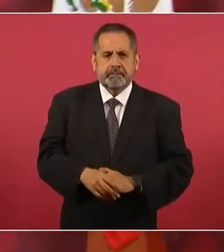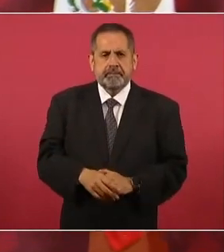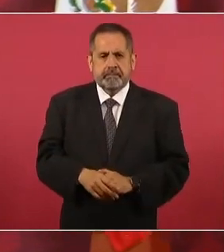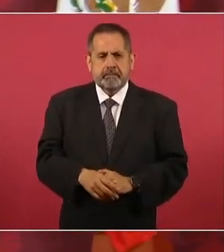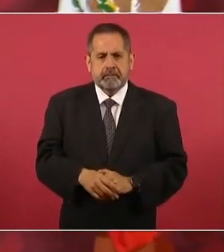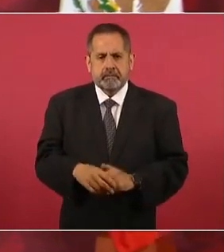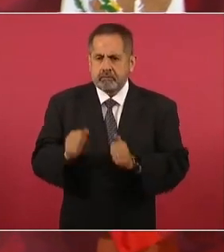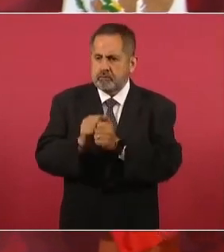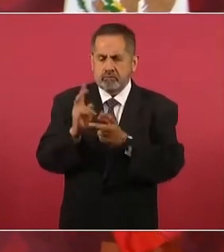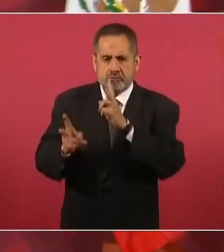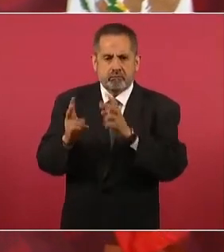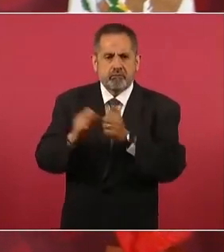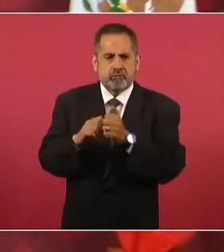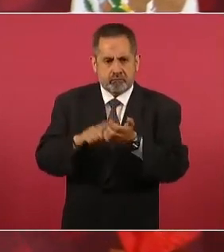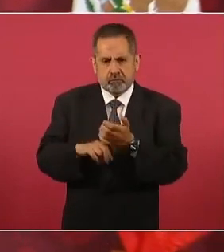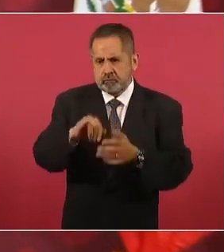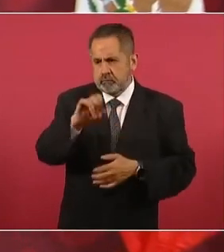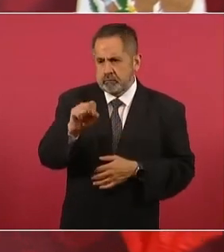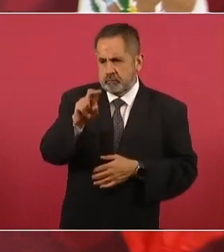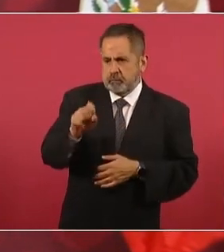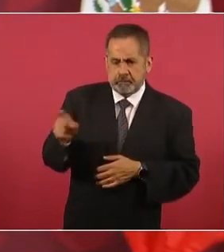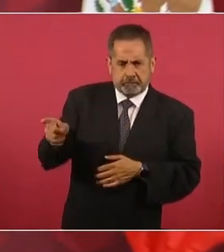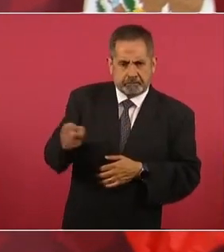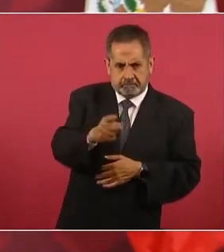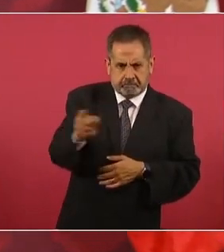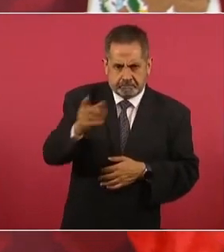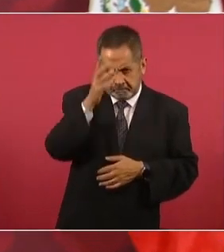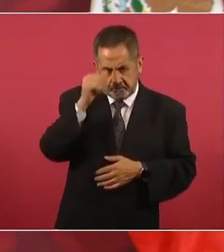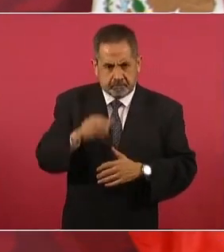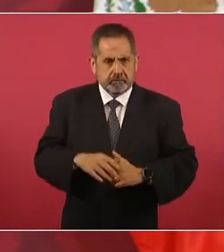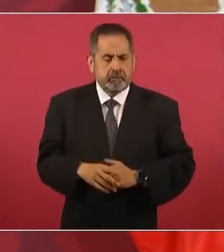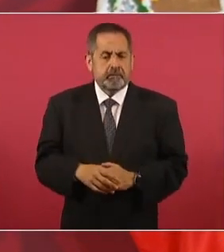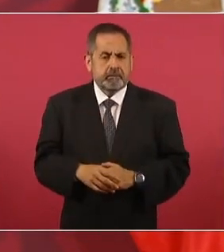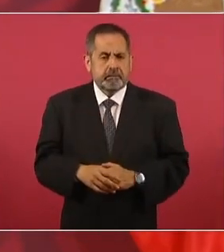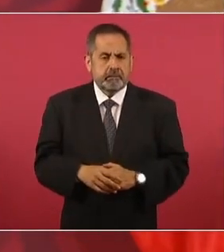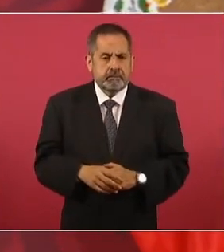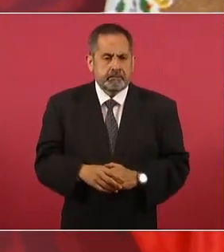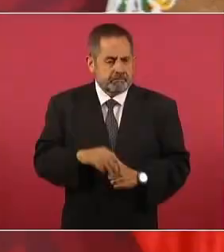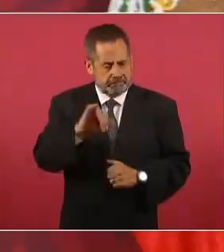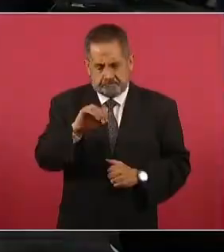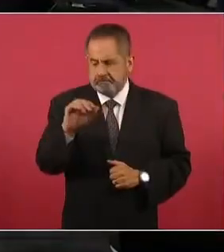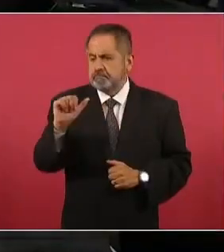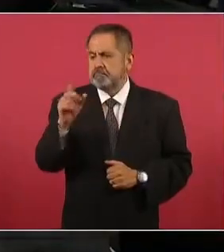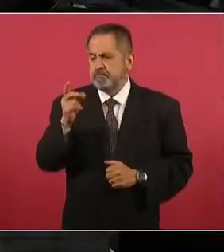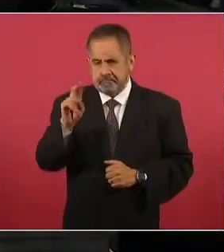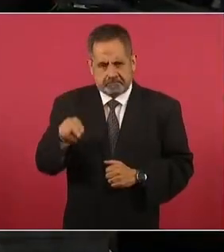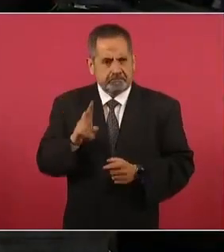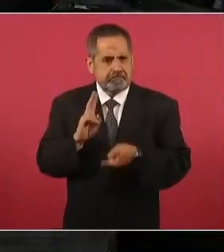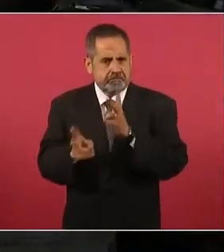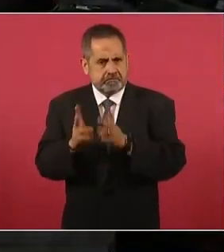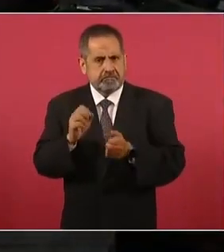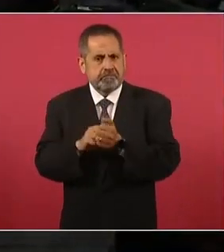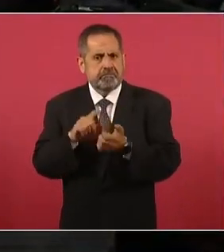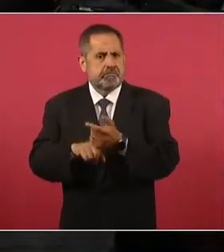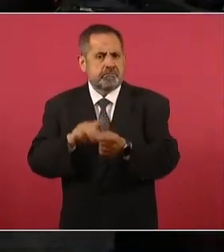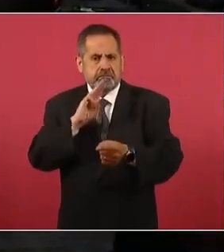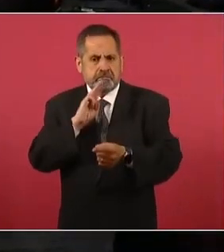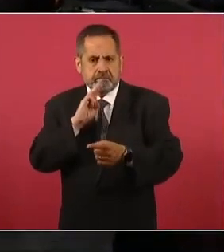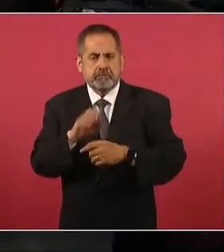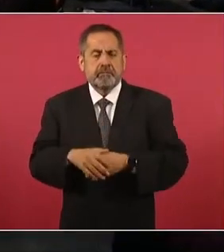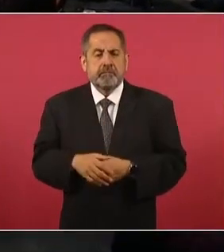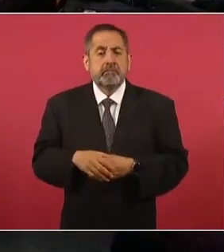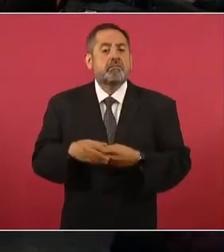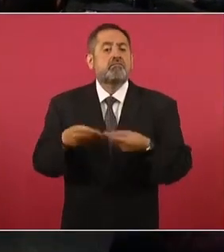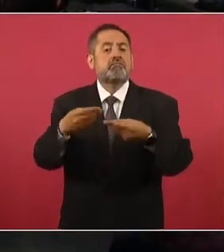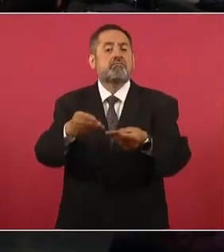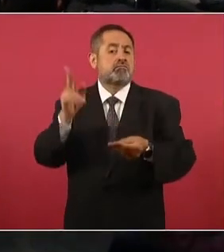Que te pongas de acuerdo con eso. Y sí, Adán recibe a la mamá. Sí, y le voy a dejar la